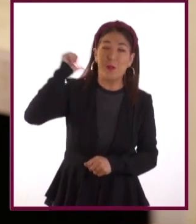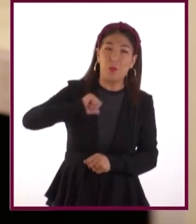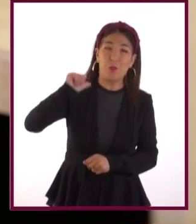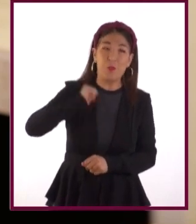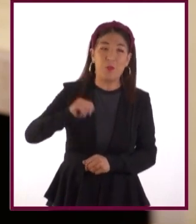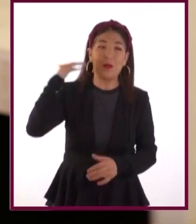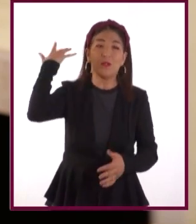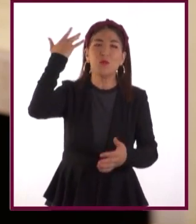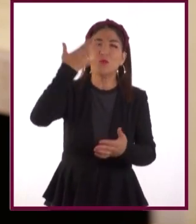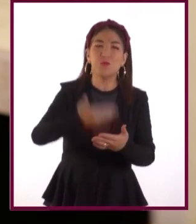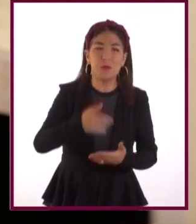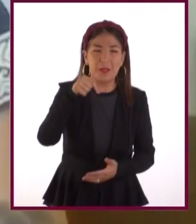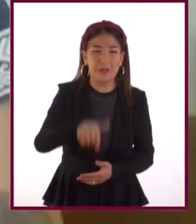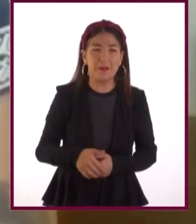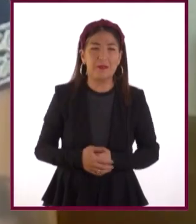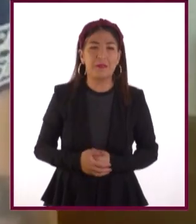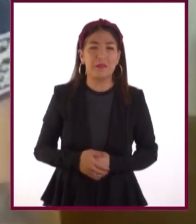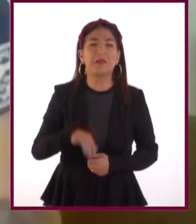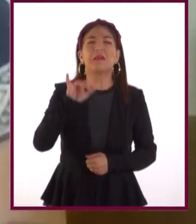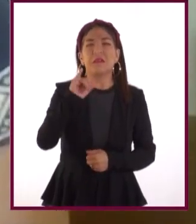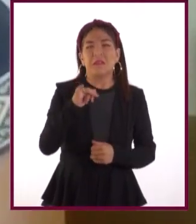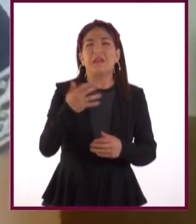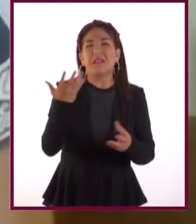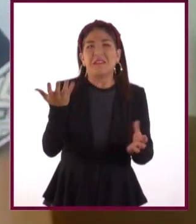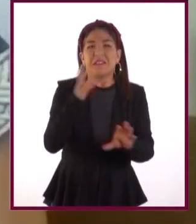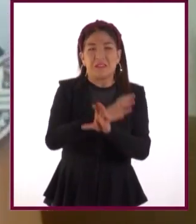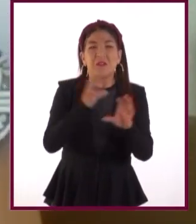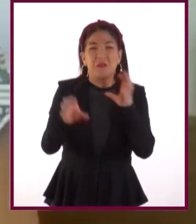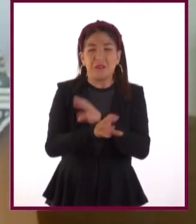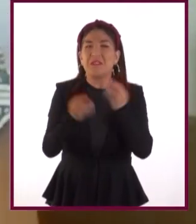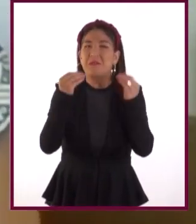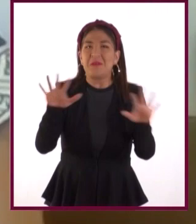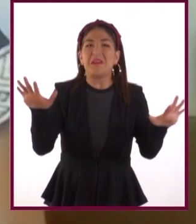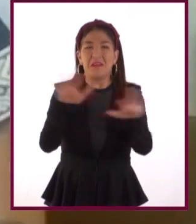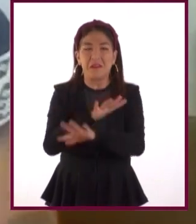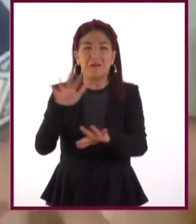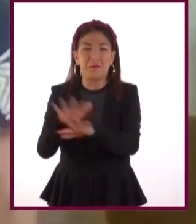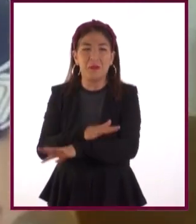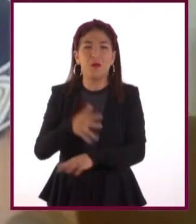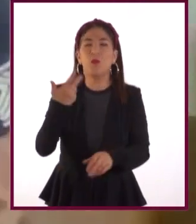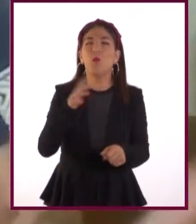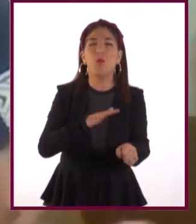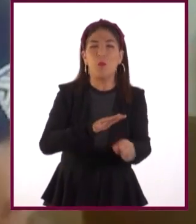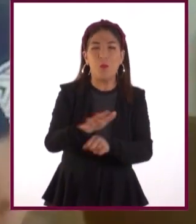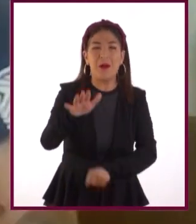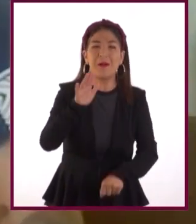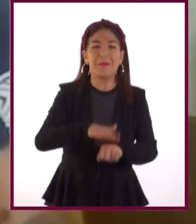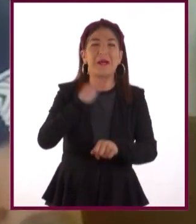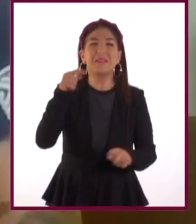computacionales de su época a la nuestra. Pues, sí, muchísimas cosas han cambiado, aunque en realidad los